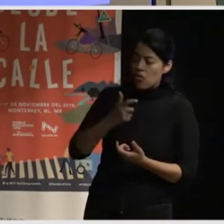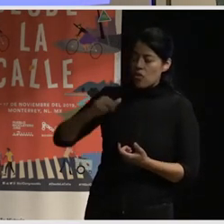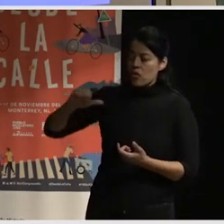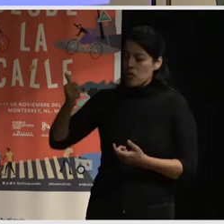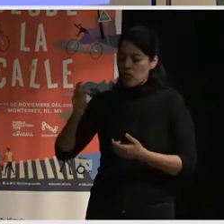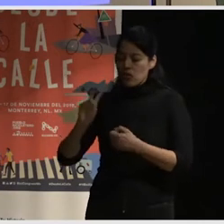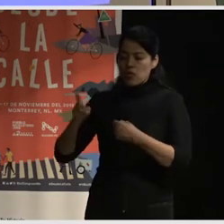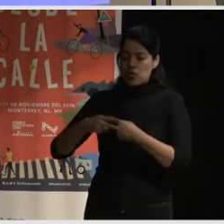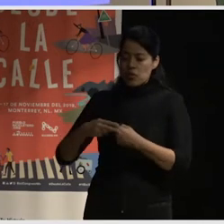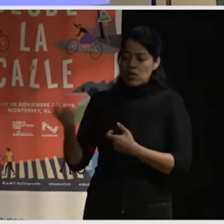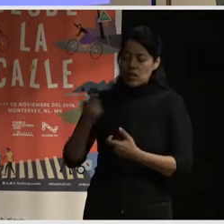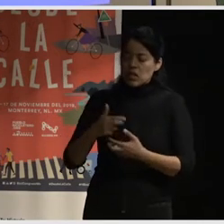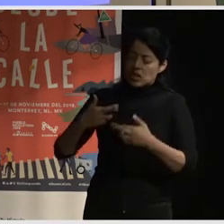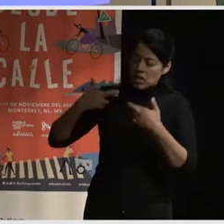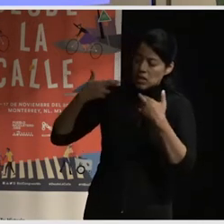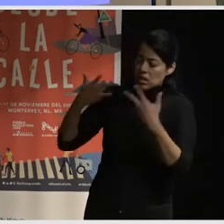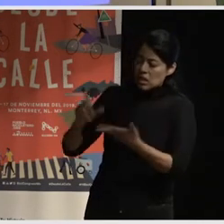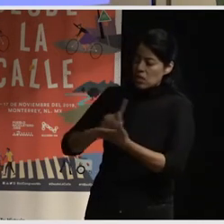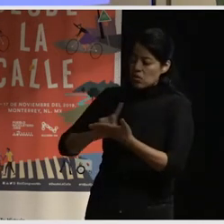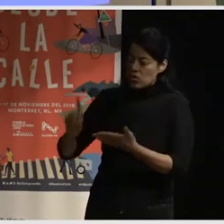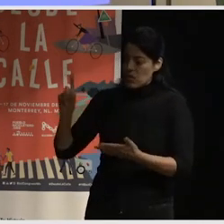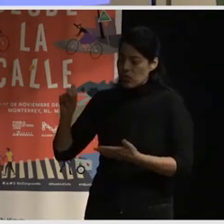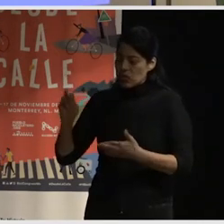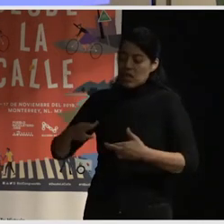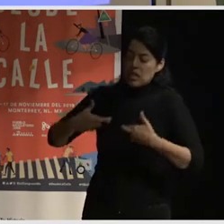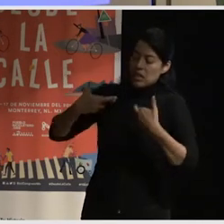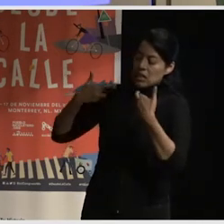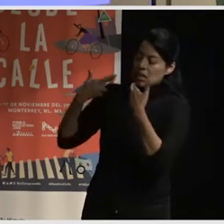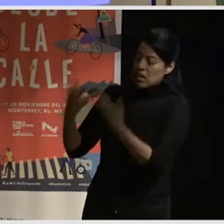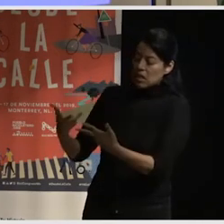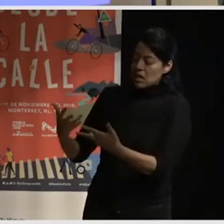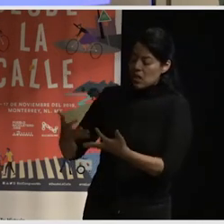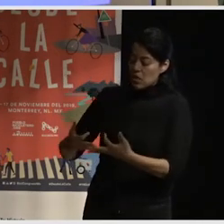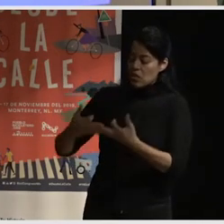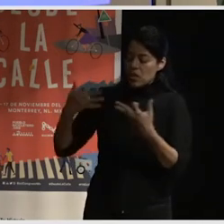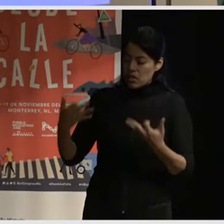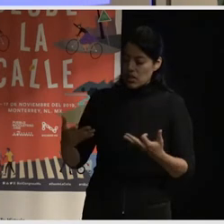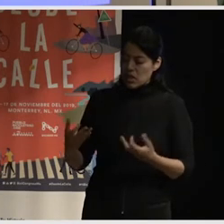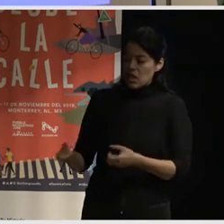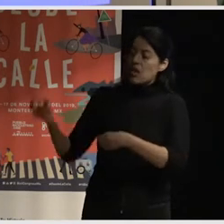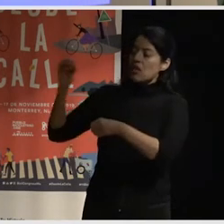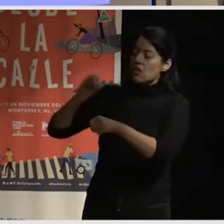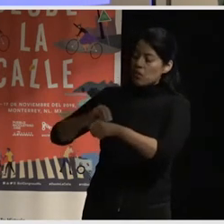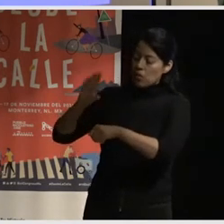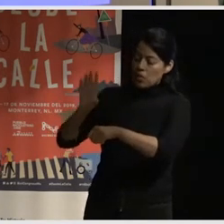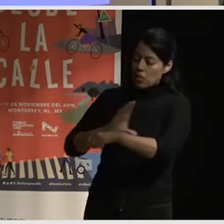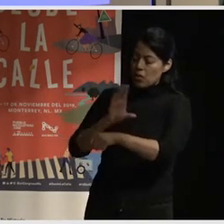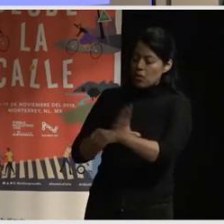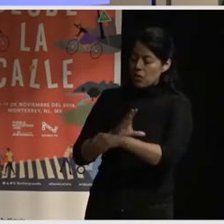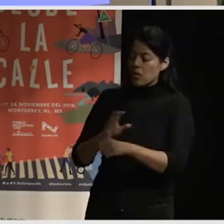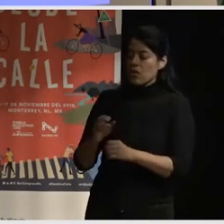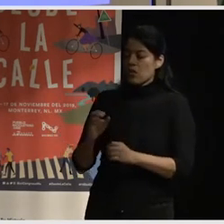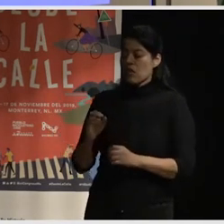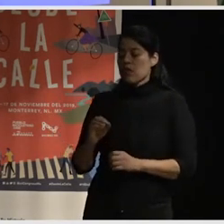te regalo los derechos de agua te regaló el terreno te pongo la línea eléctrica te bajo la